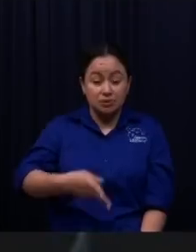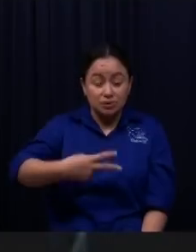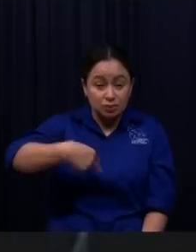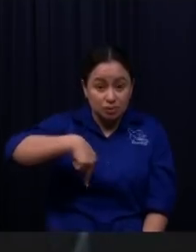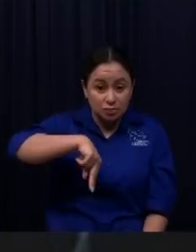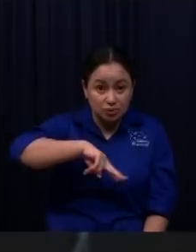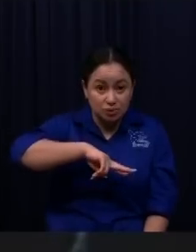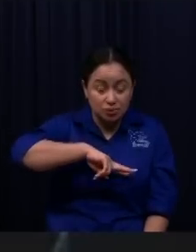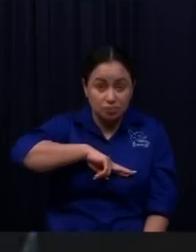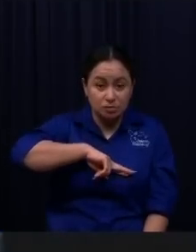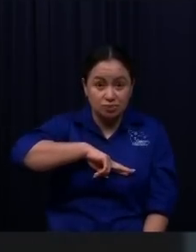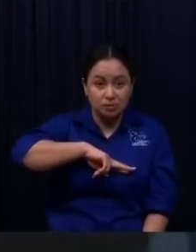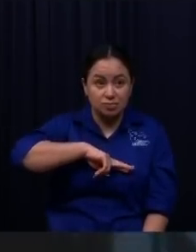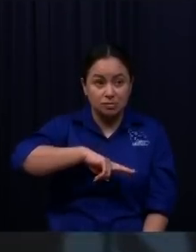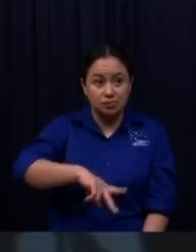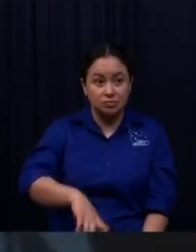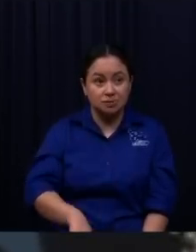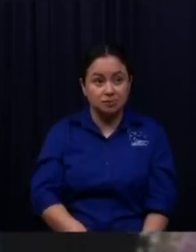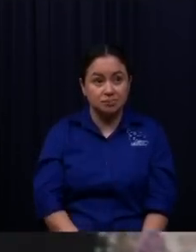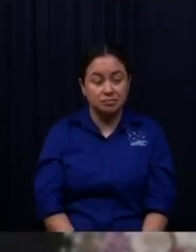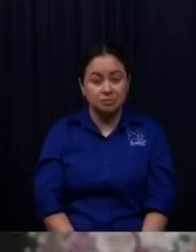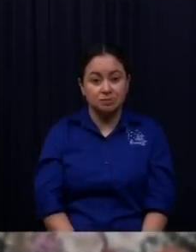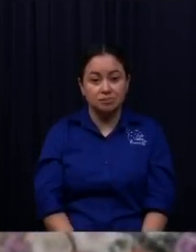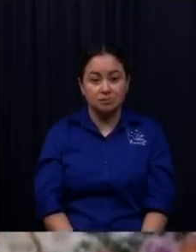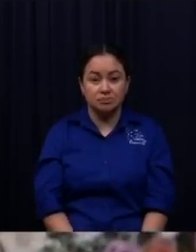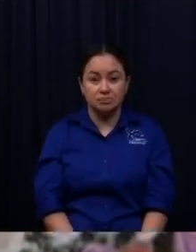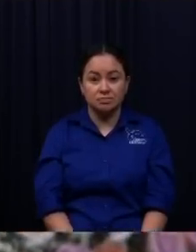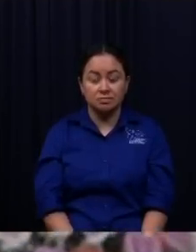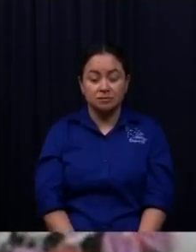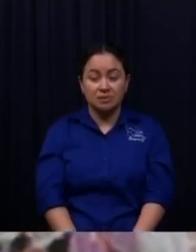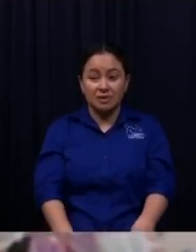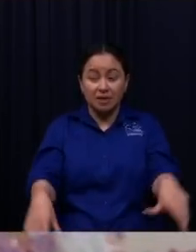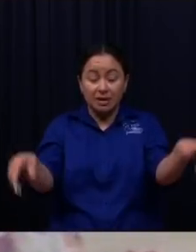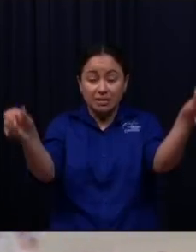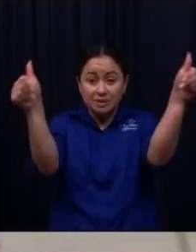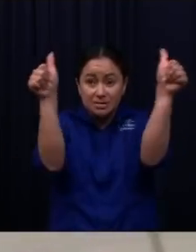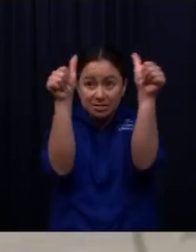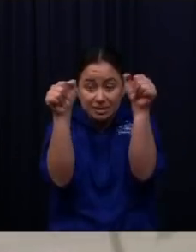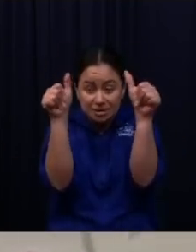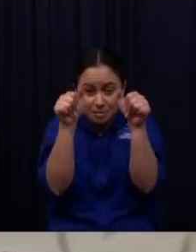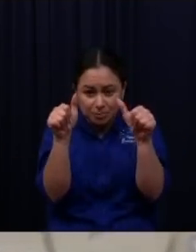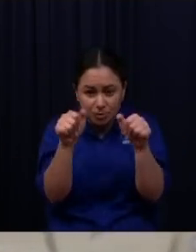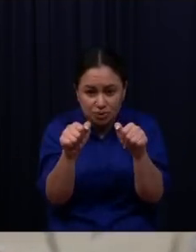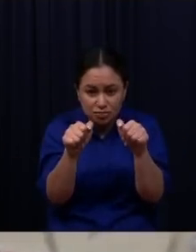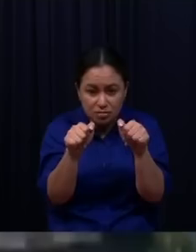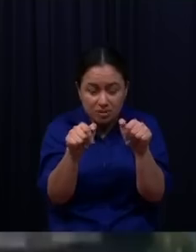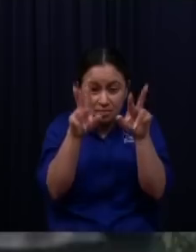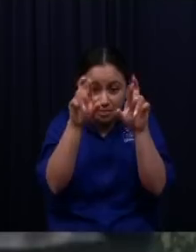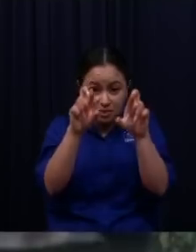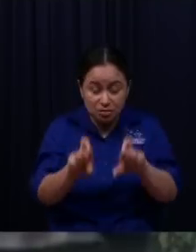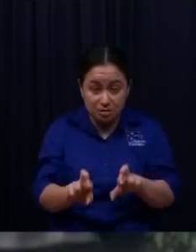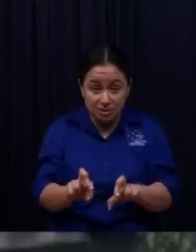volveréis y discerniréis entre el que me sirve y el que no me sirve,